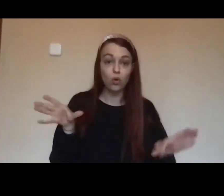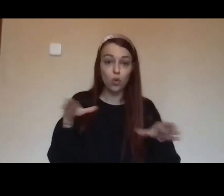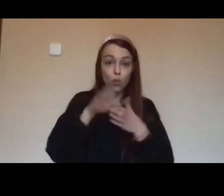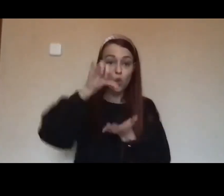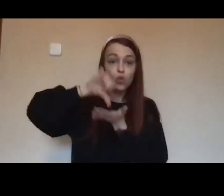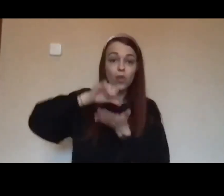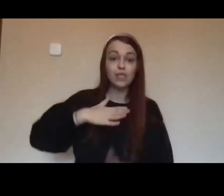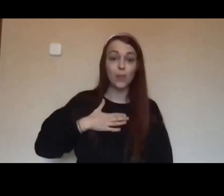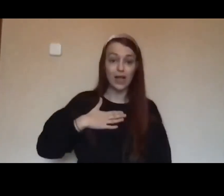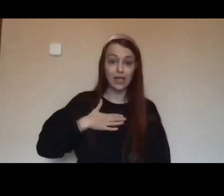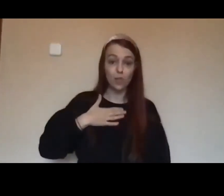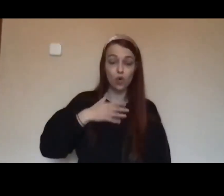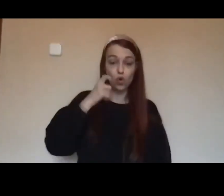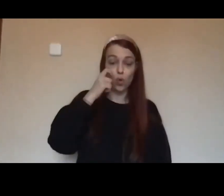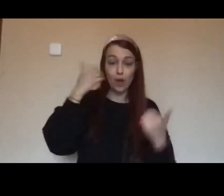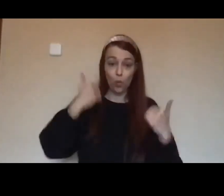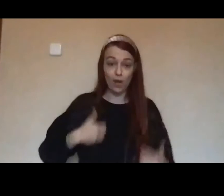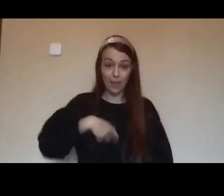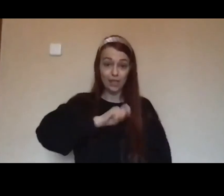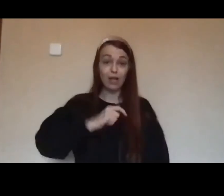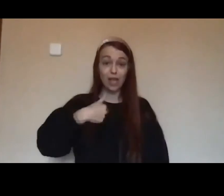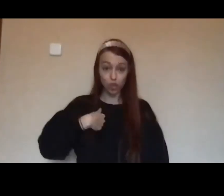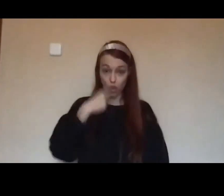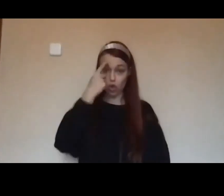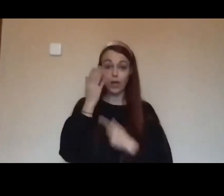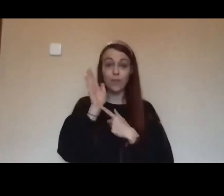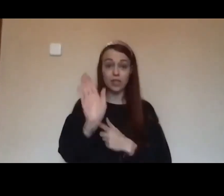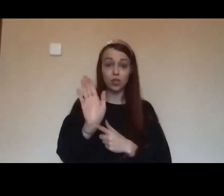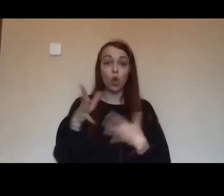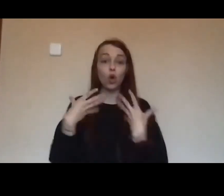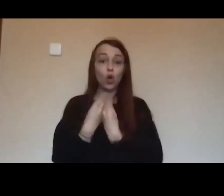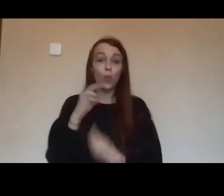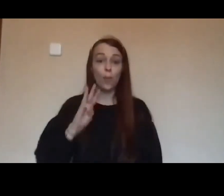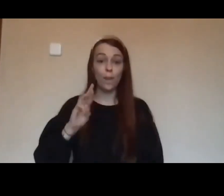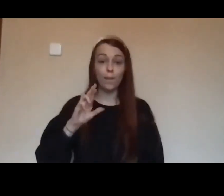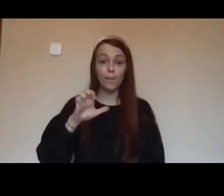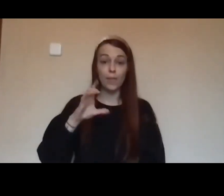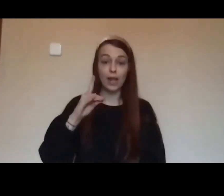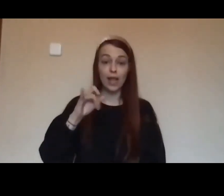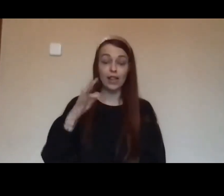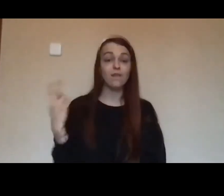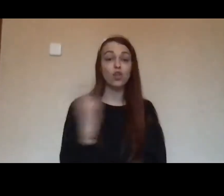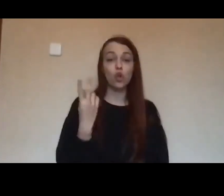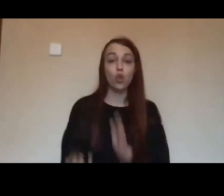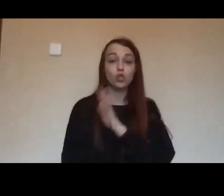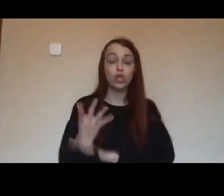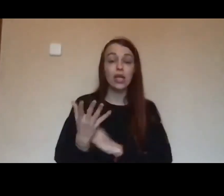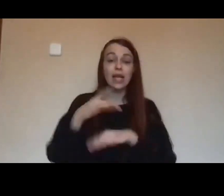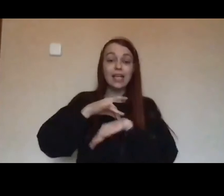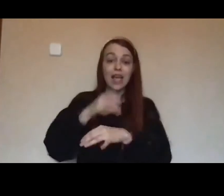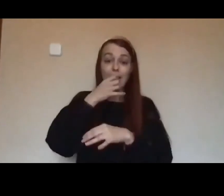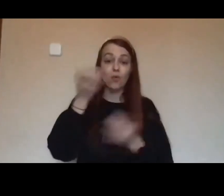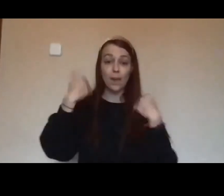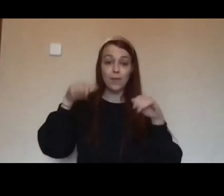Humanidad de España, al cual represento, editó en colaboración con PREDI la Guía de Buenas Prácticas de Accesibilidad para los